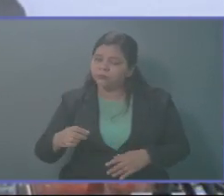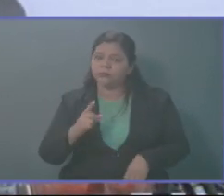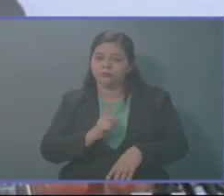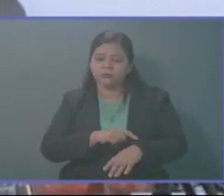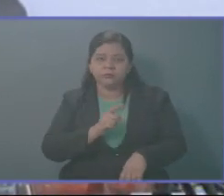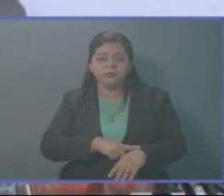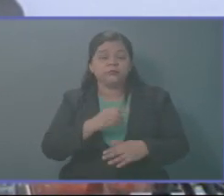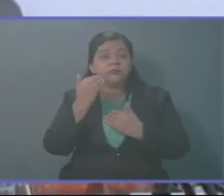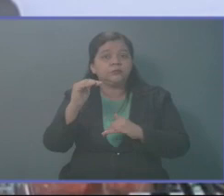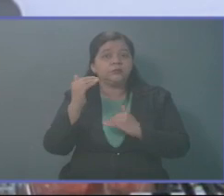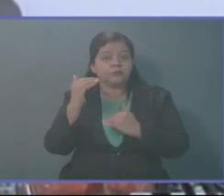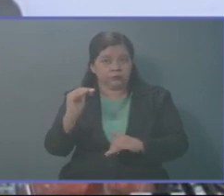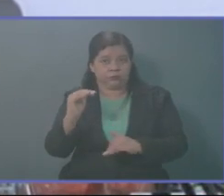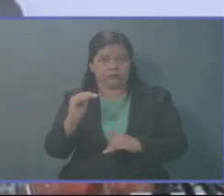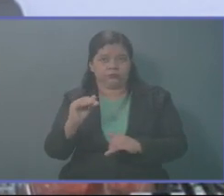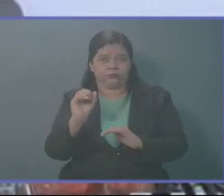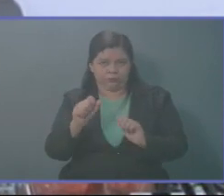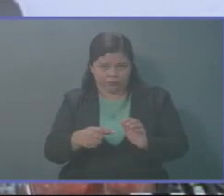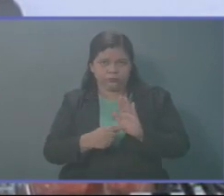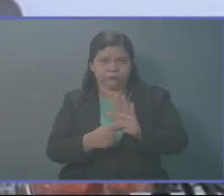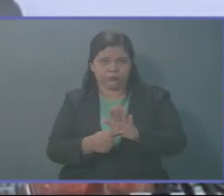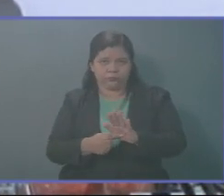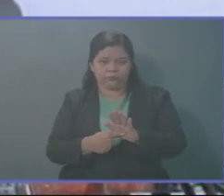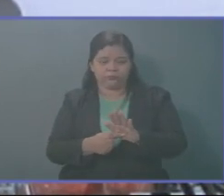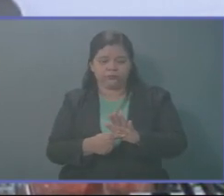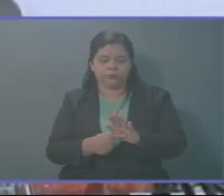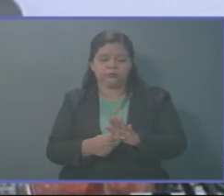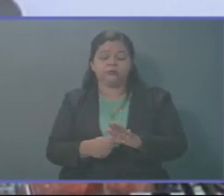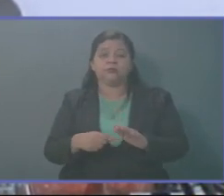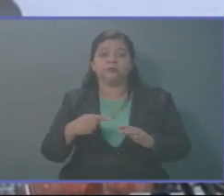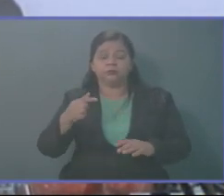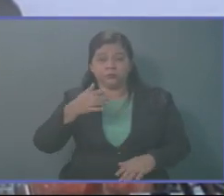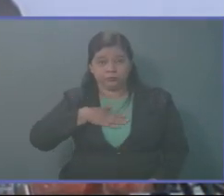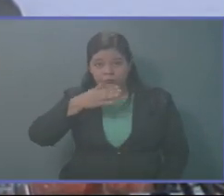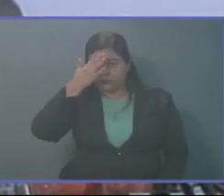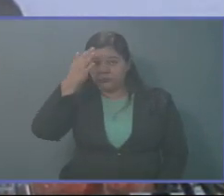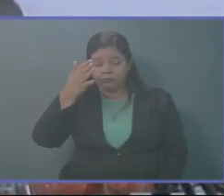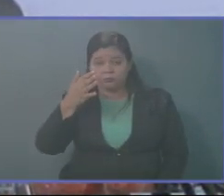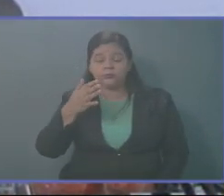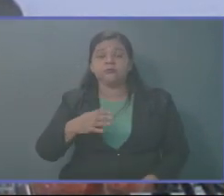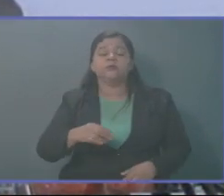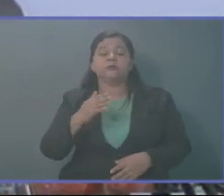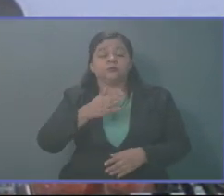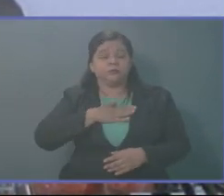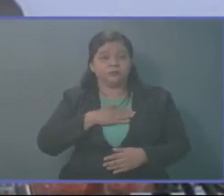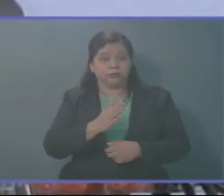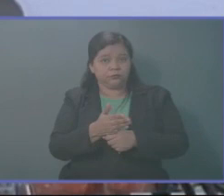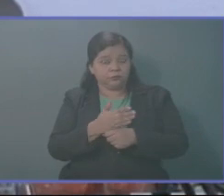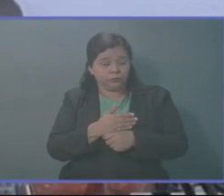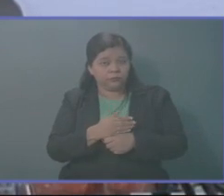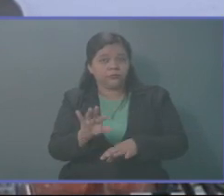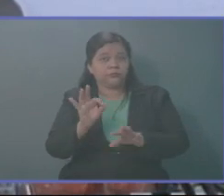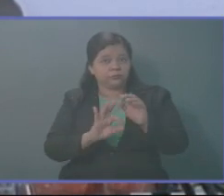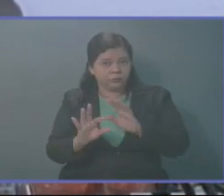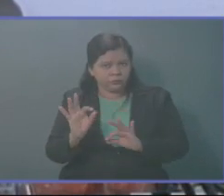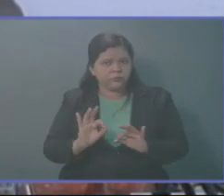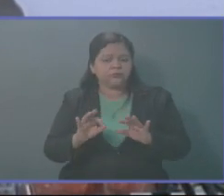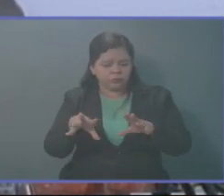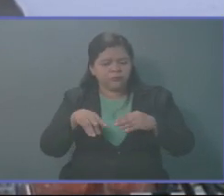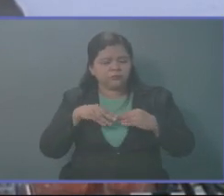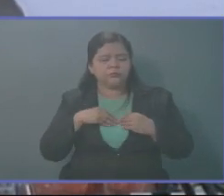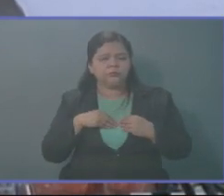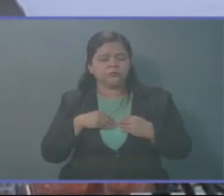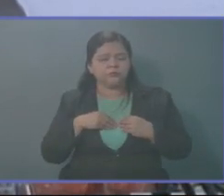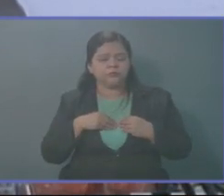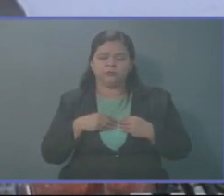perentorio para eso. Por lo tanto, creo que por lo menos de nuestra fracción hay anuencia para ello.